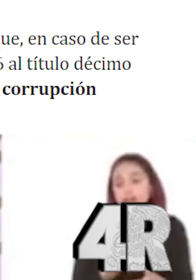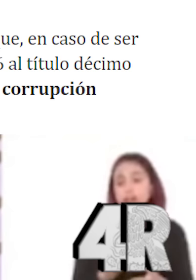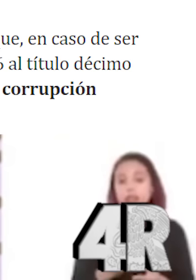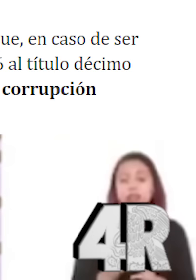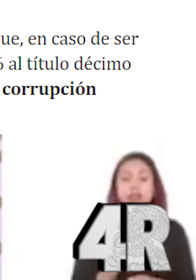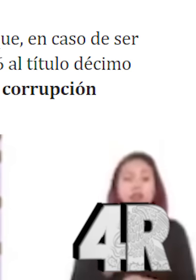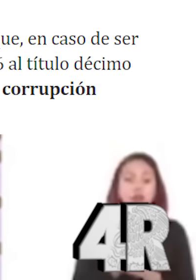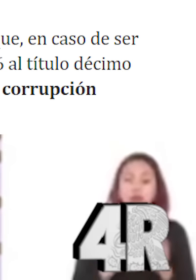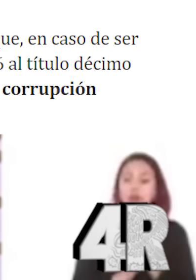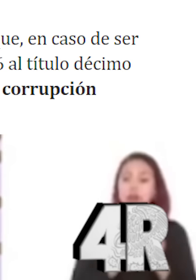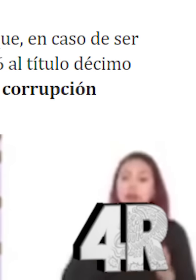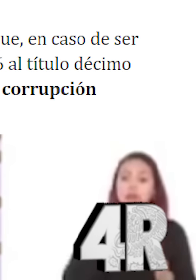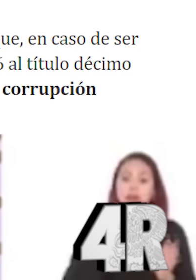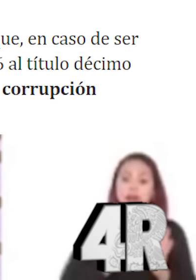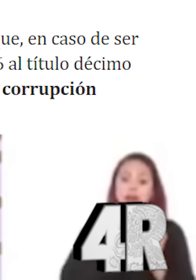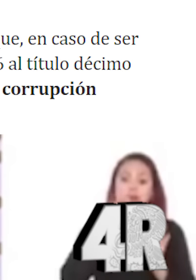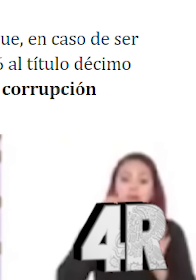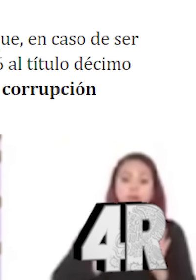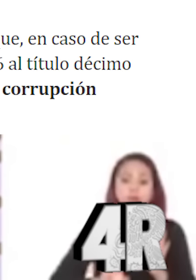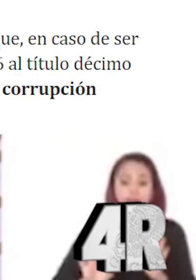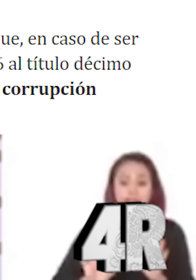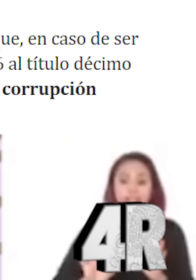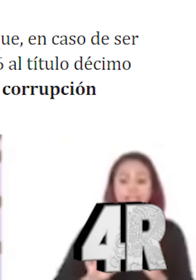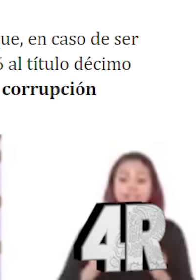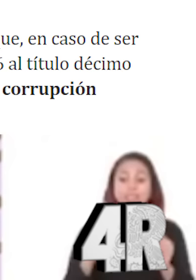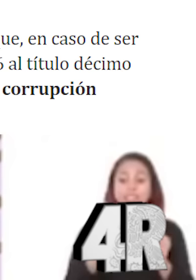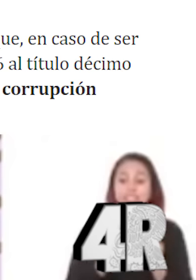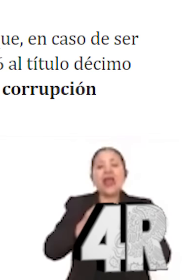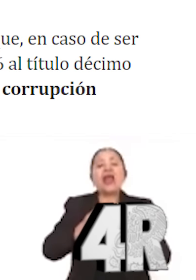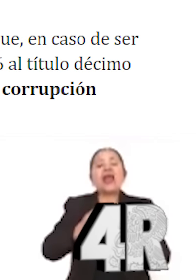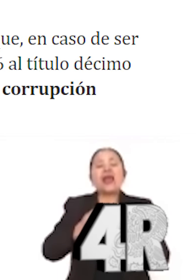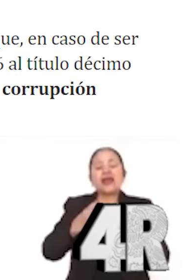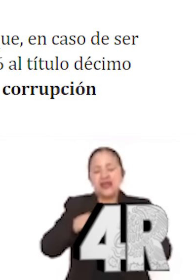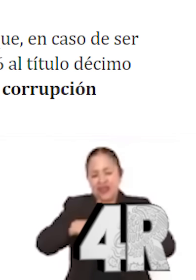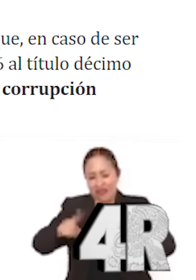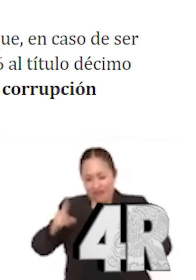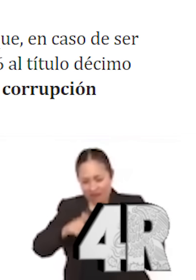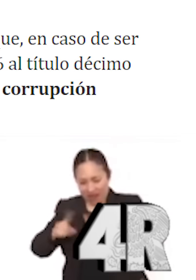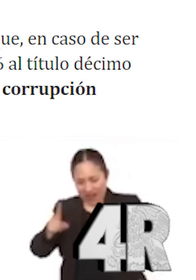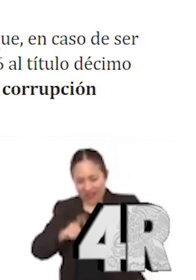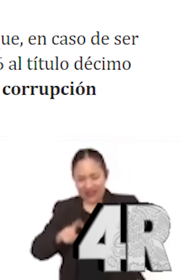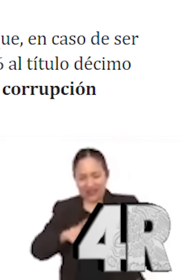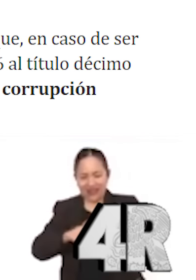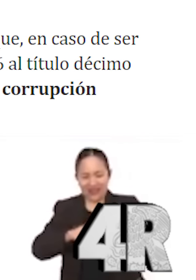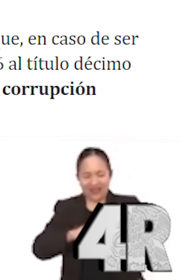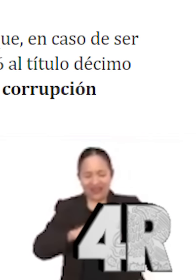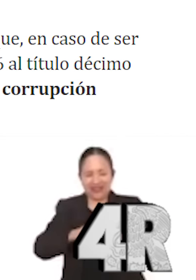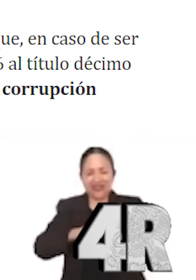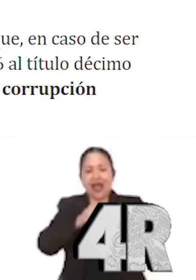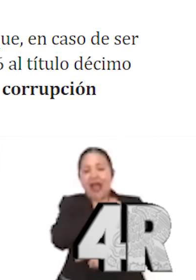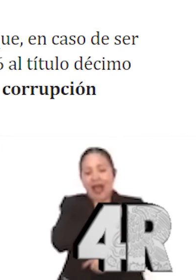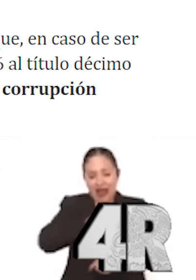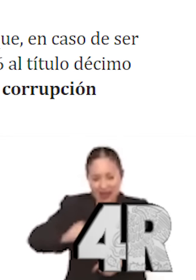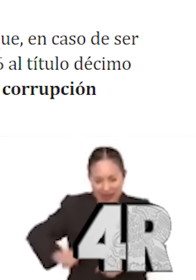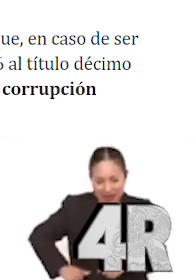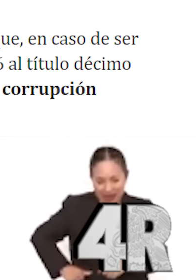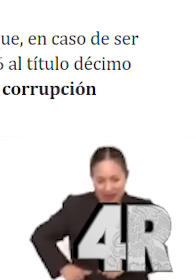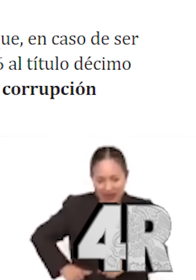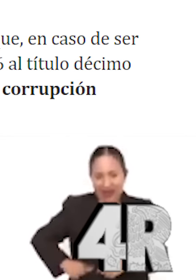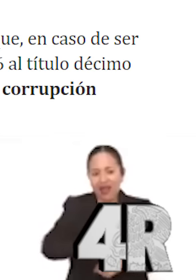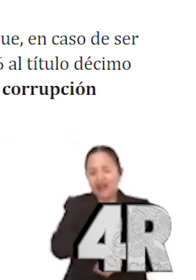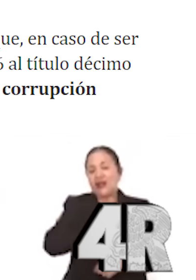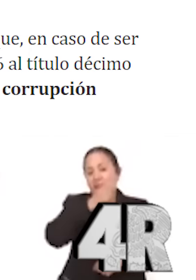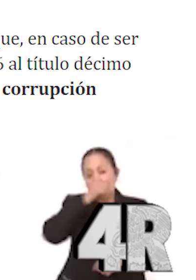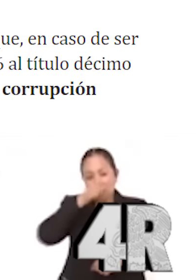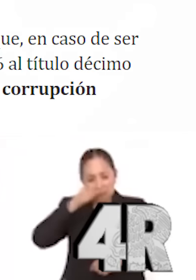artículo 276 en materia de combate a la corrupción inmobiliaria. Es decir, ciudadanos, esto sería